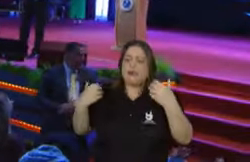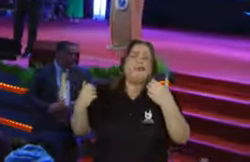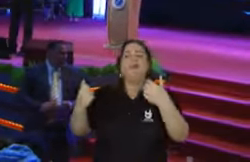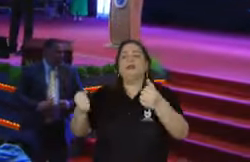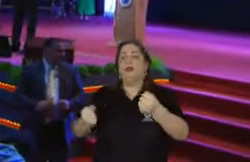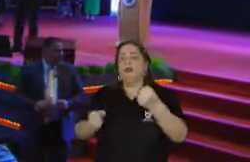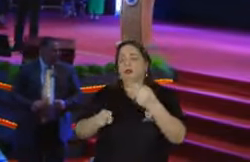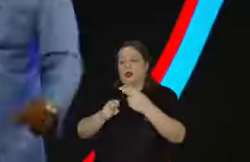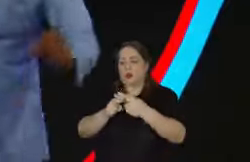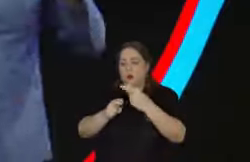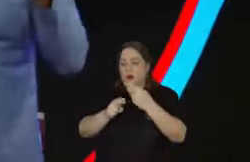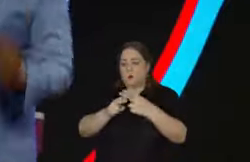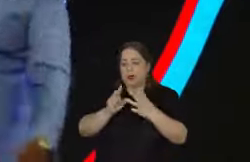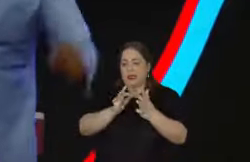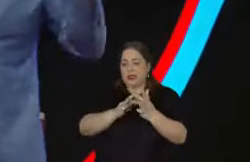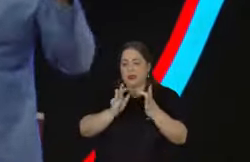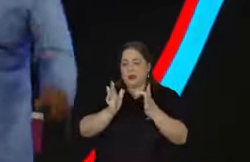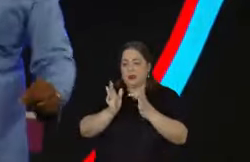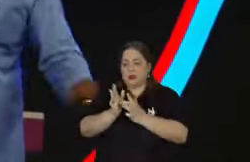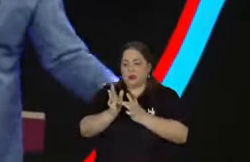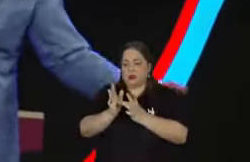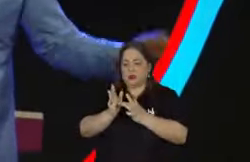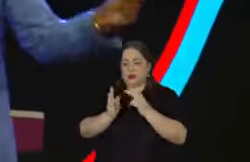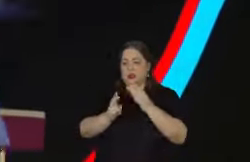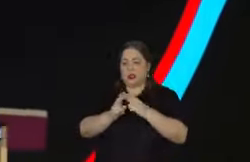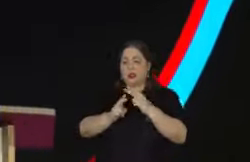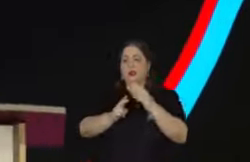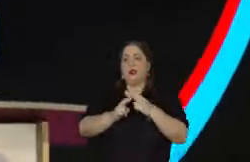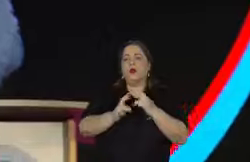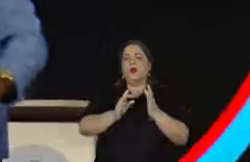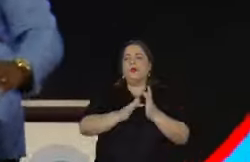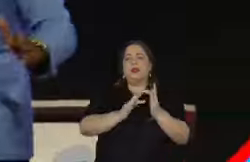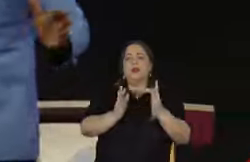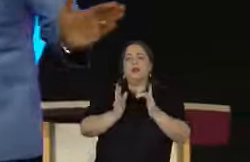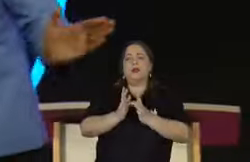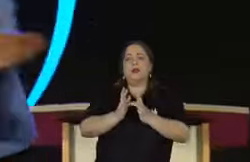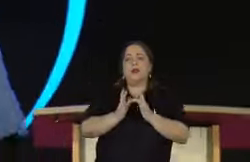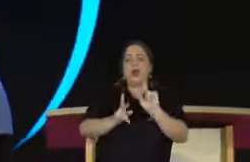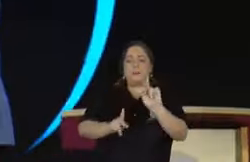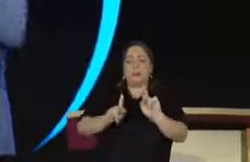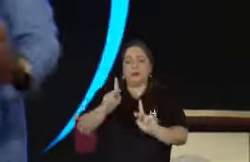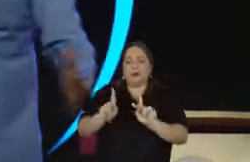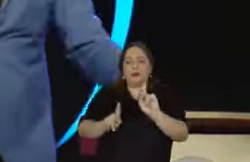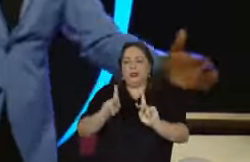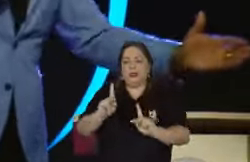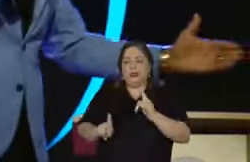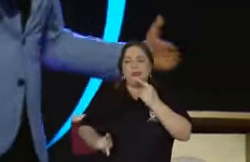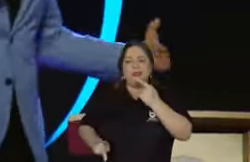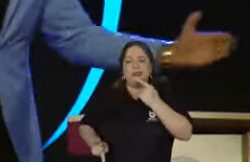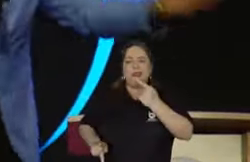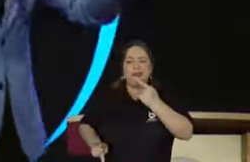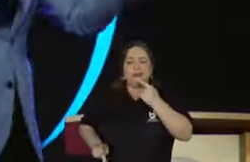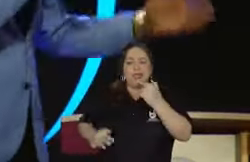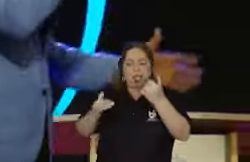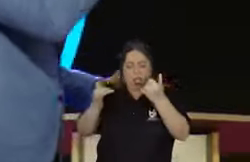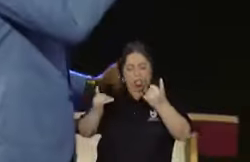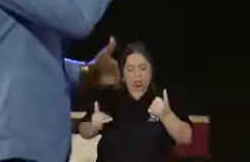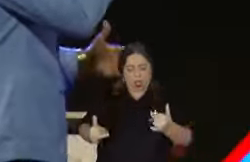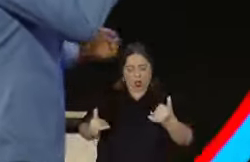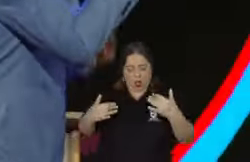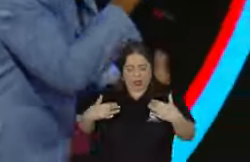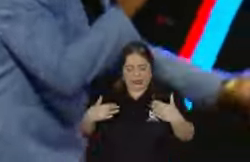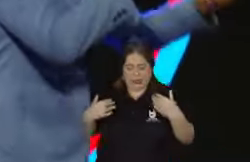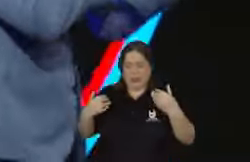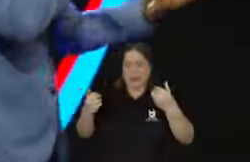sobre todo nombre, en el nombre de Jesús, libre ahora mismo, sano ahora mismo. Recibe salud de